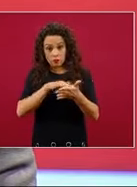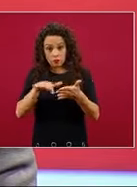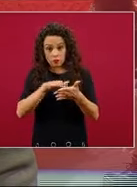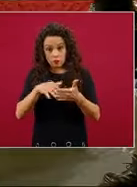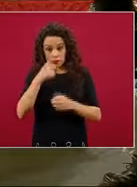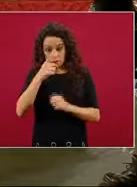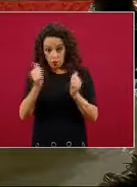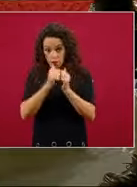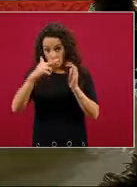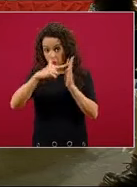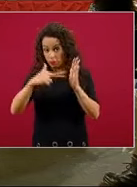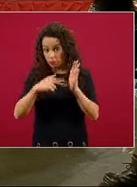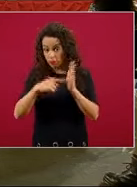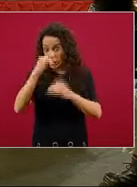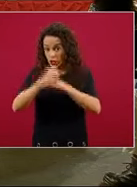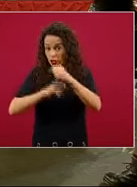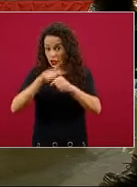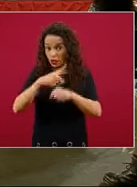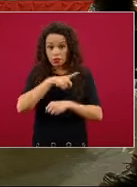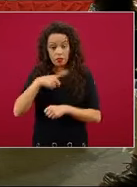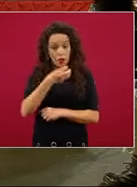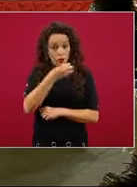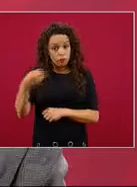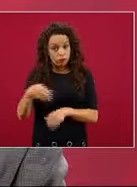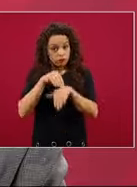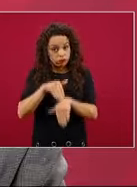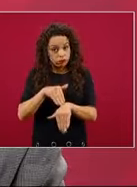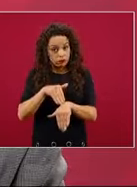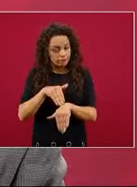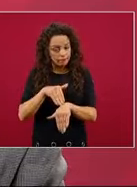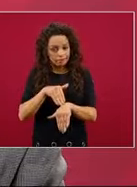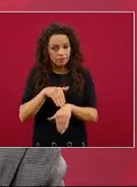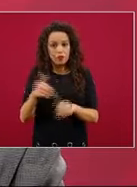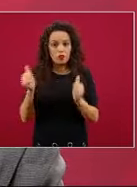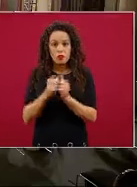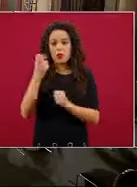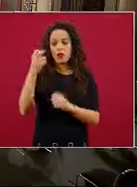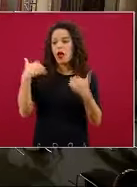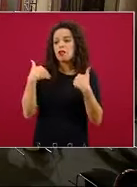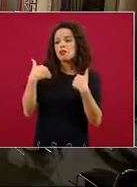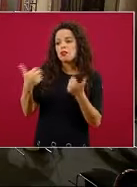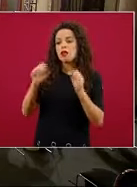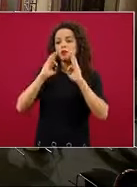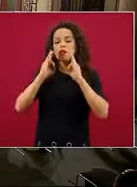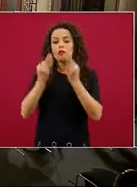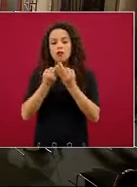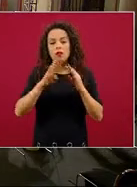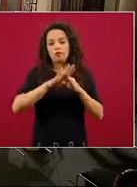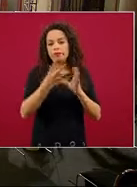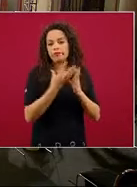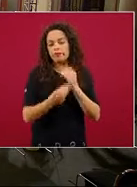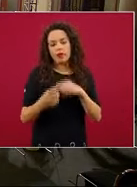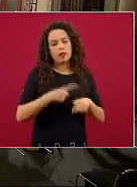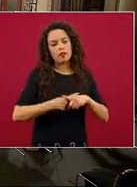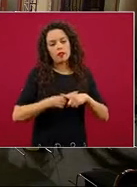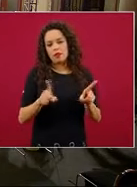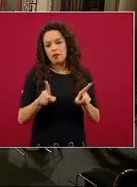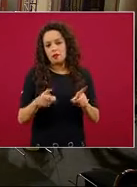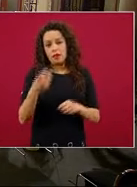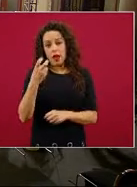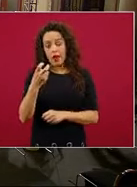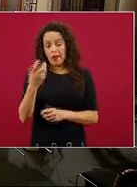del Reglamento Sanitario Internacional, sino a esta conceptualización. Y las motivaciones de estas prácticas